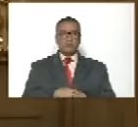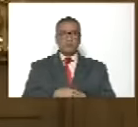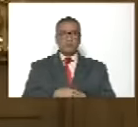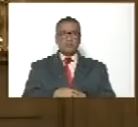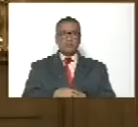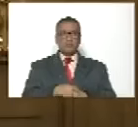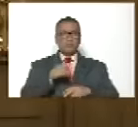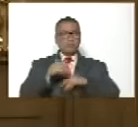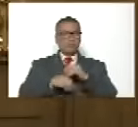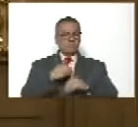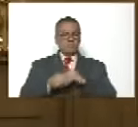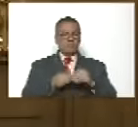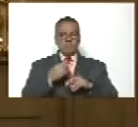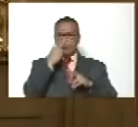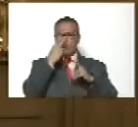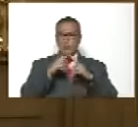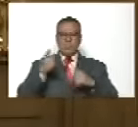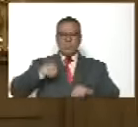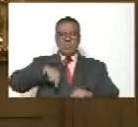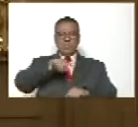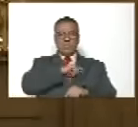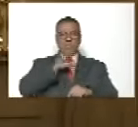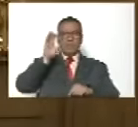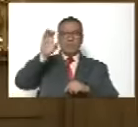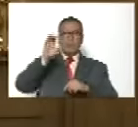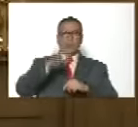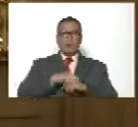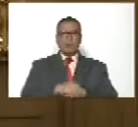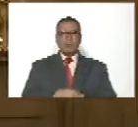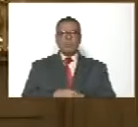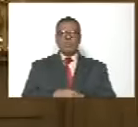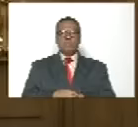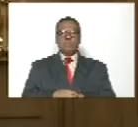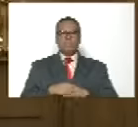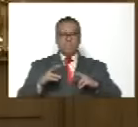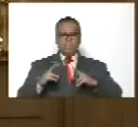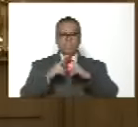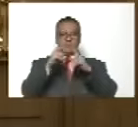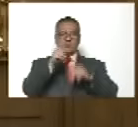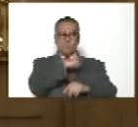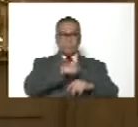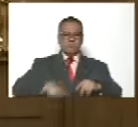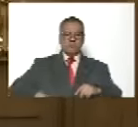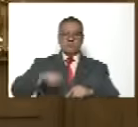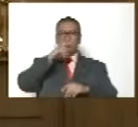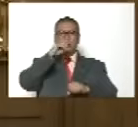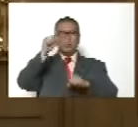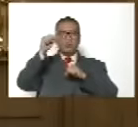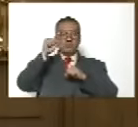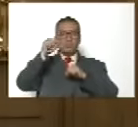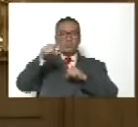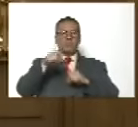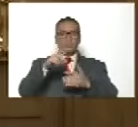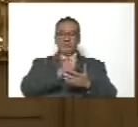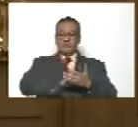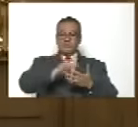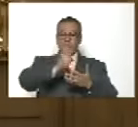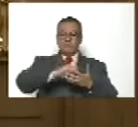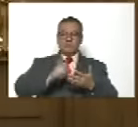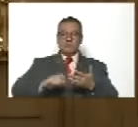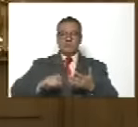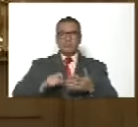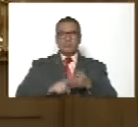En el marco de la visita a nuestro país, en el encuentro con el presidente Nicolás Maduro Moro, se firmaron al